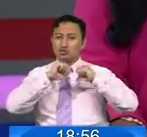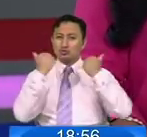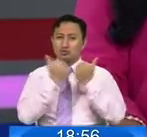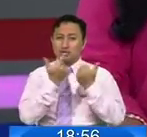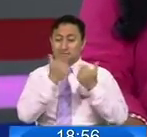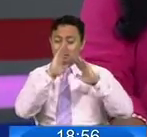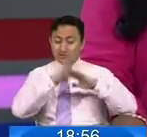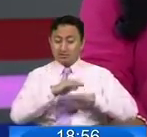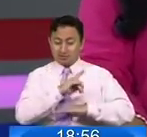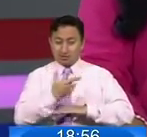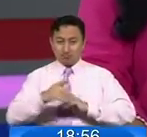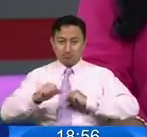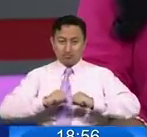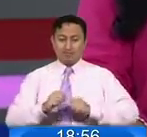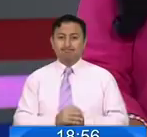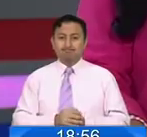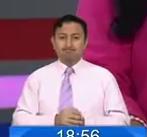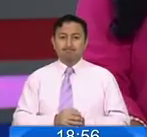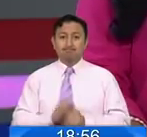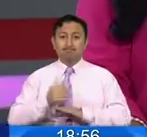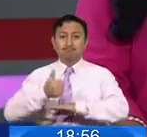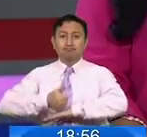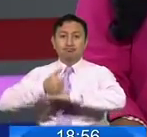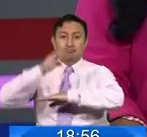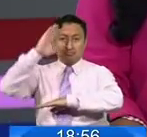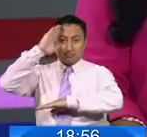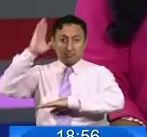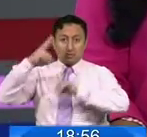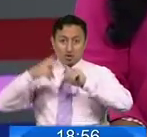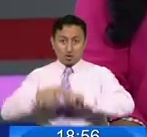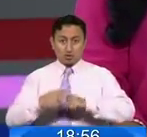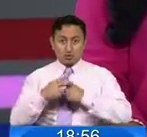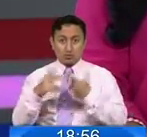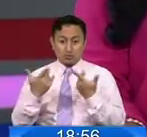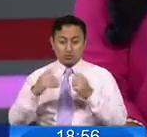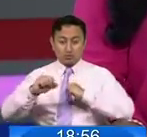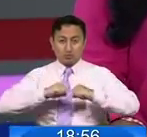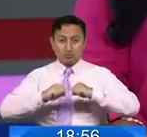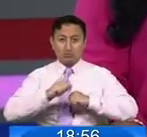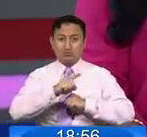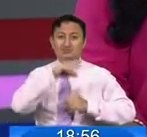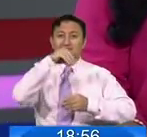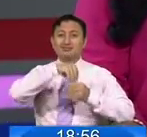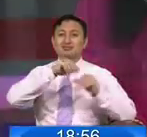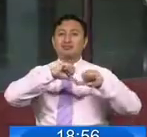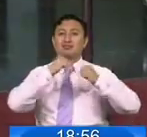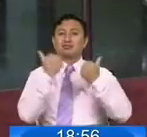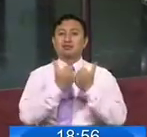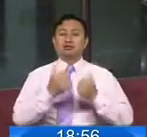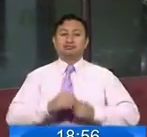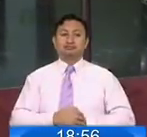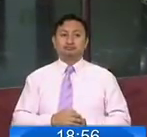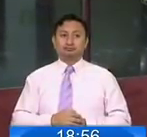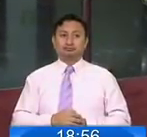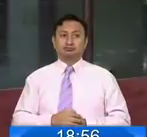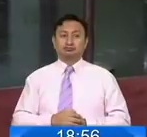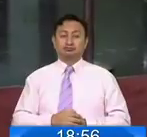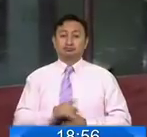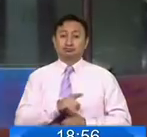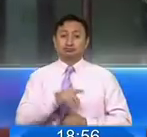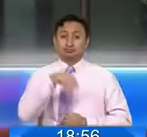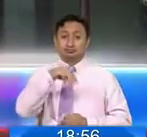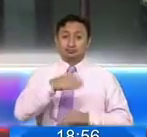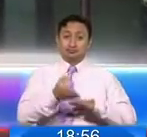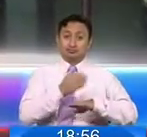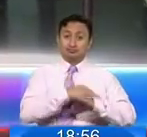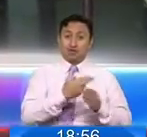ya fue tramitado. Agentes de inteligencia empezaron a trabajar en el Parlamento. Antes de empezar la sesión de este